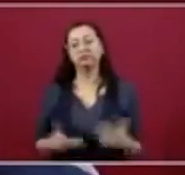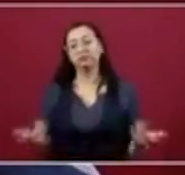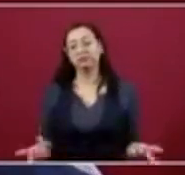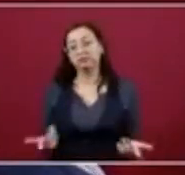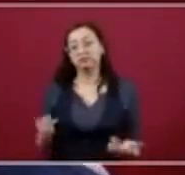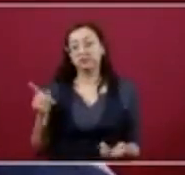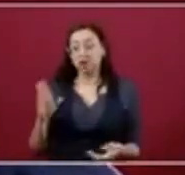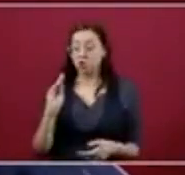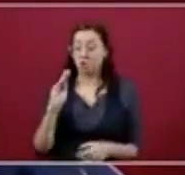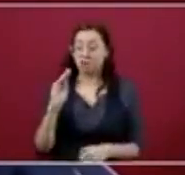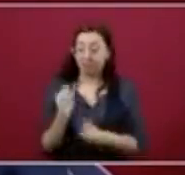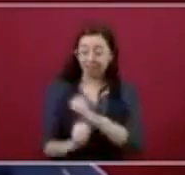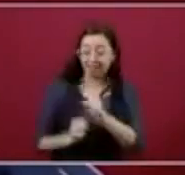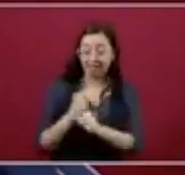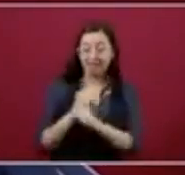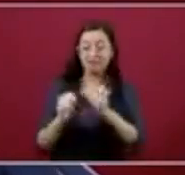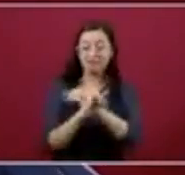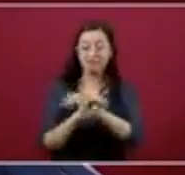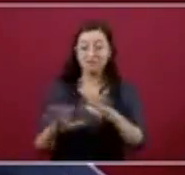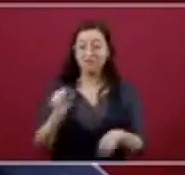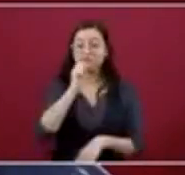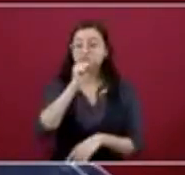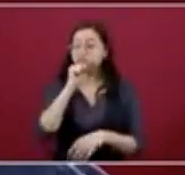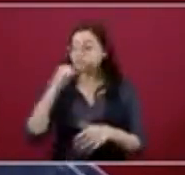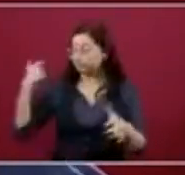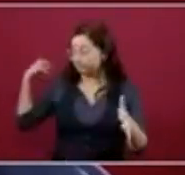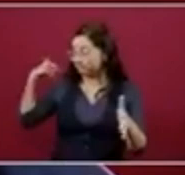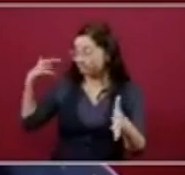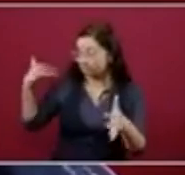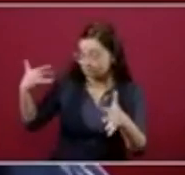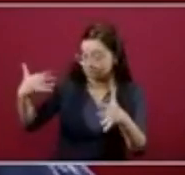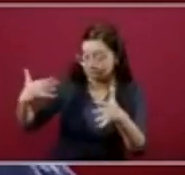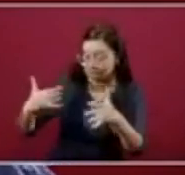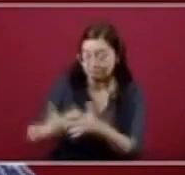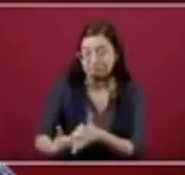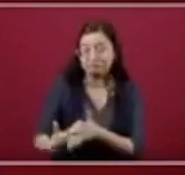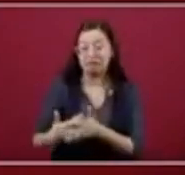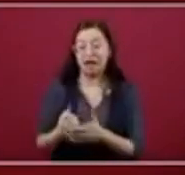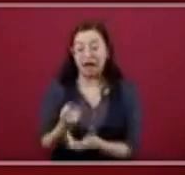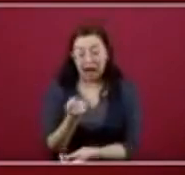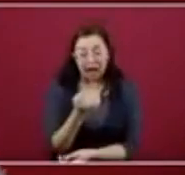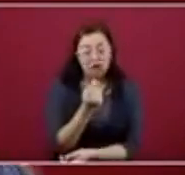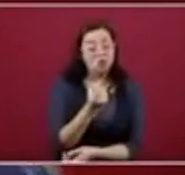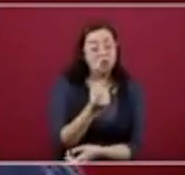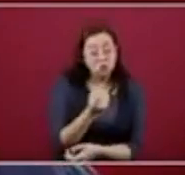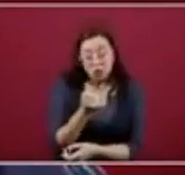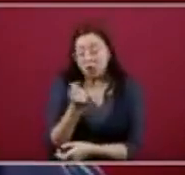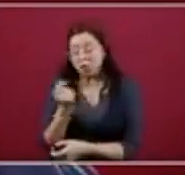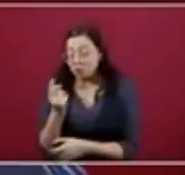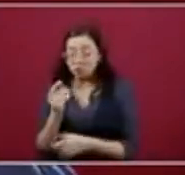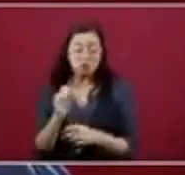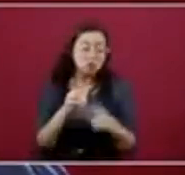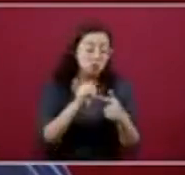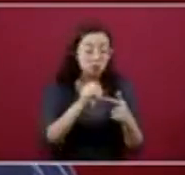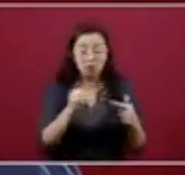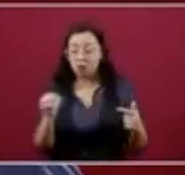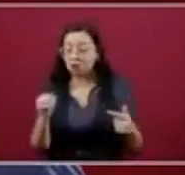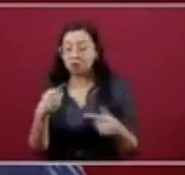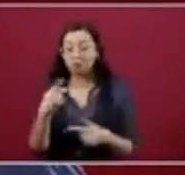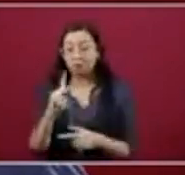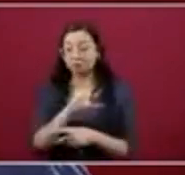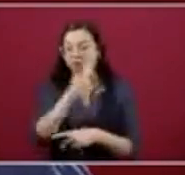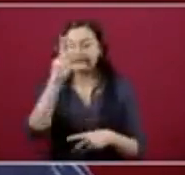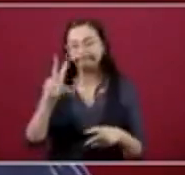años de información, algunos instrumentos de consulta, algunos ficheros, pero no toda la información está ordenada.